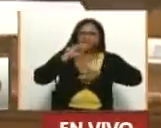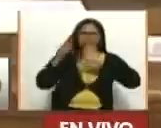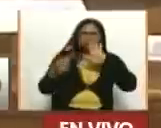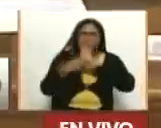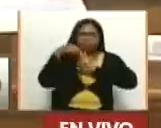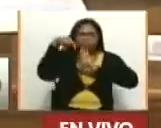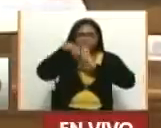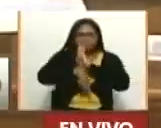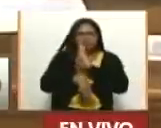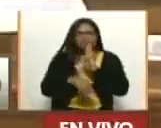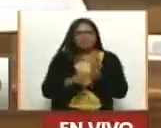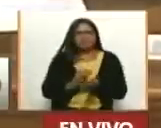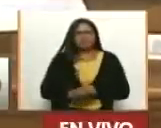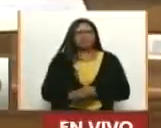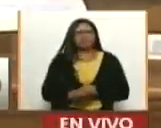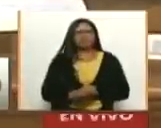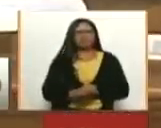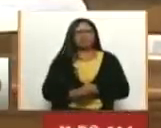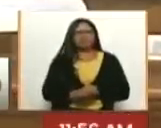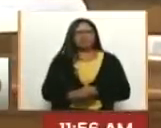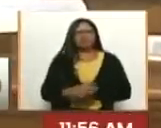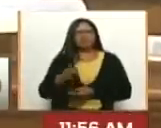es investigado el origen de los fondos